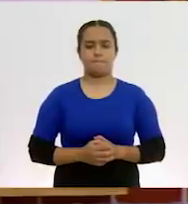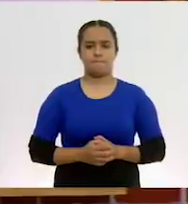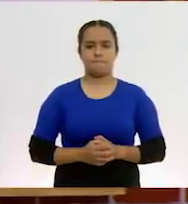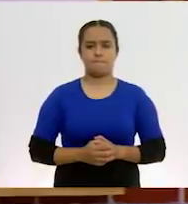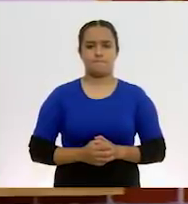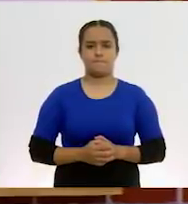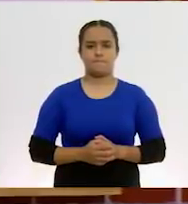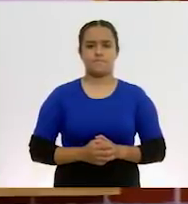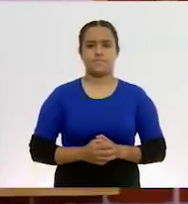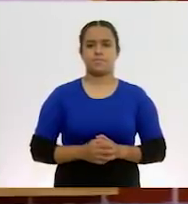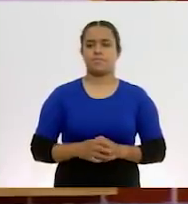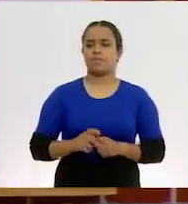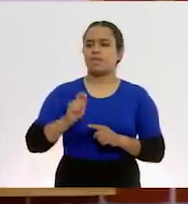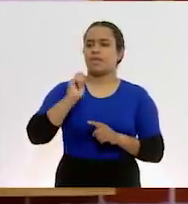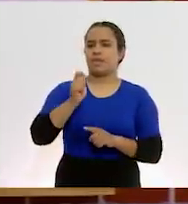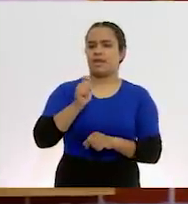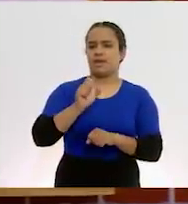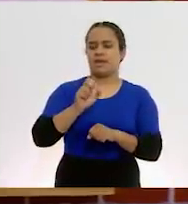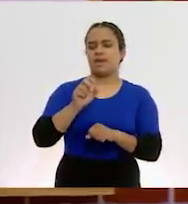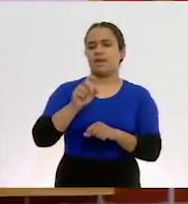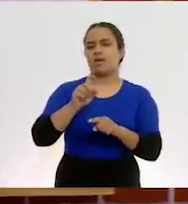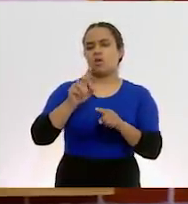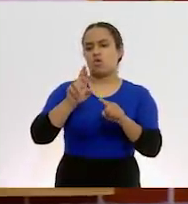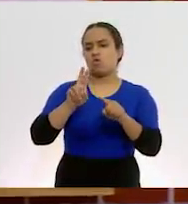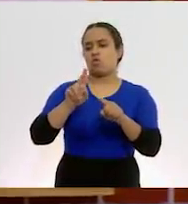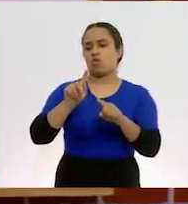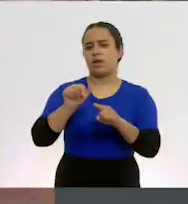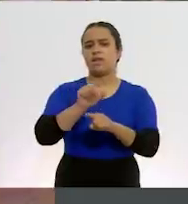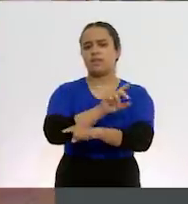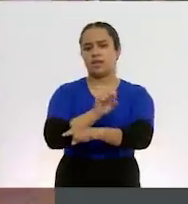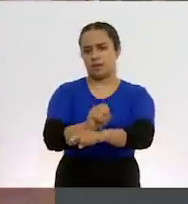de las emociones